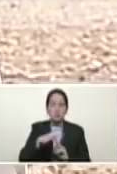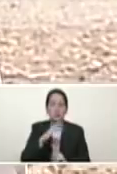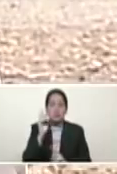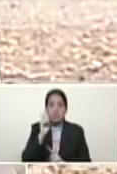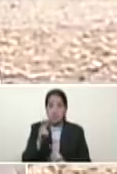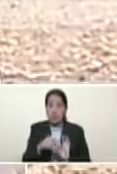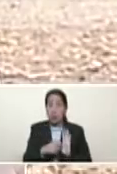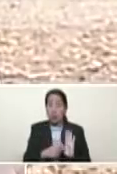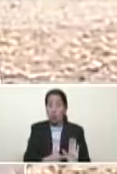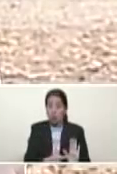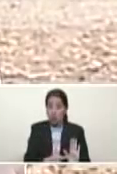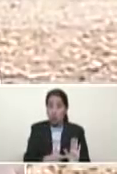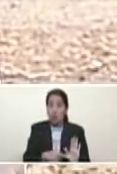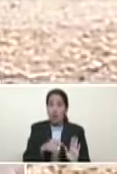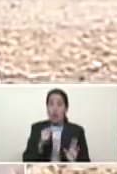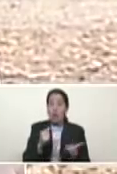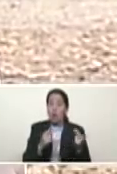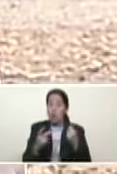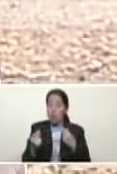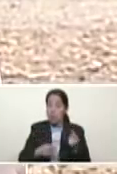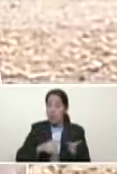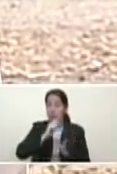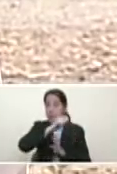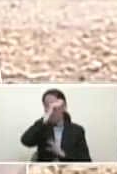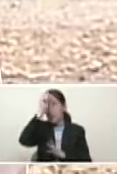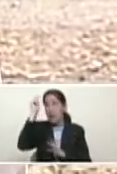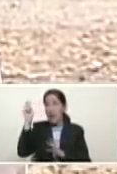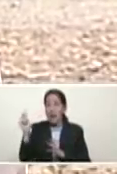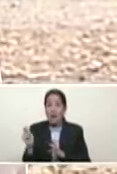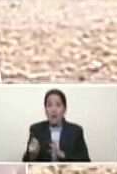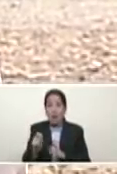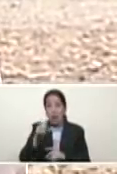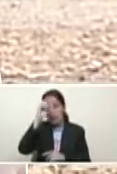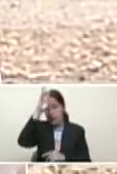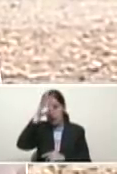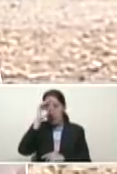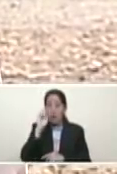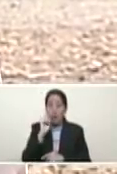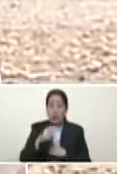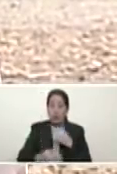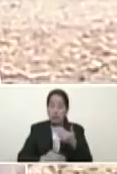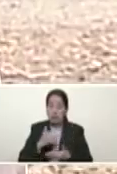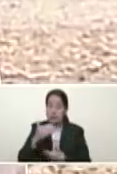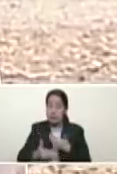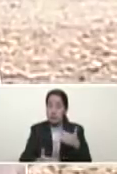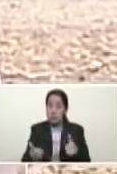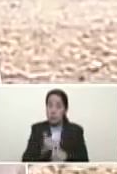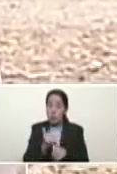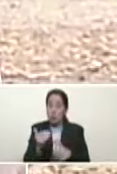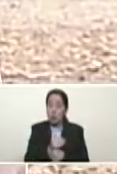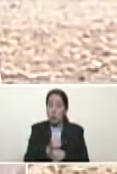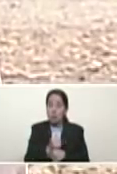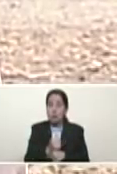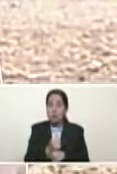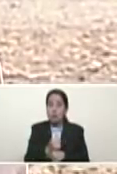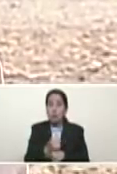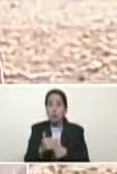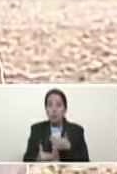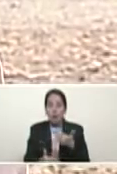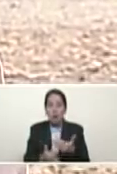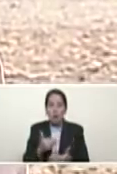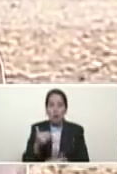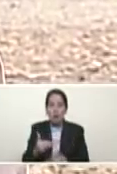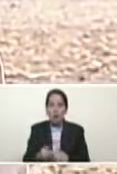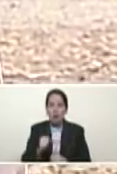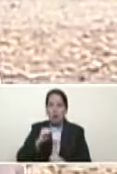también en la economía minera, en la economía productiva para generar riqueza, vamos avanzando paso a paso